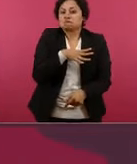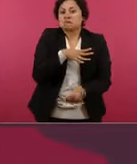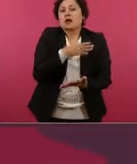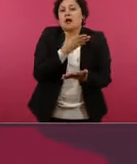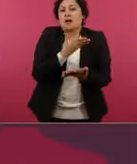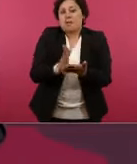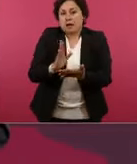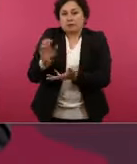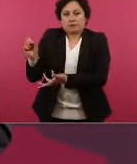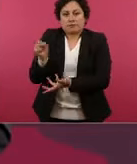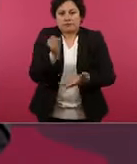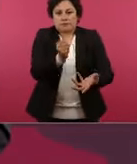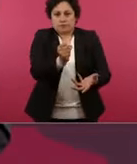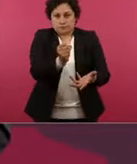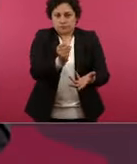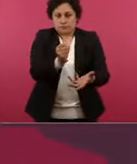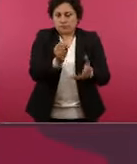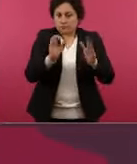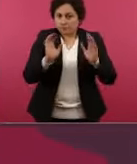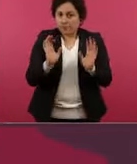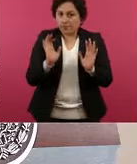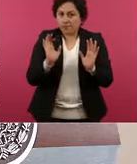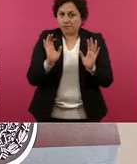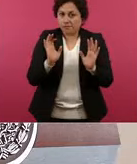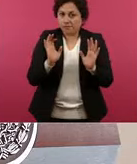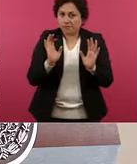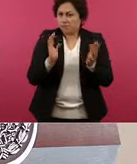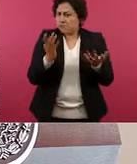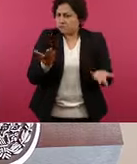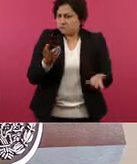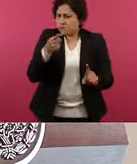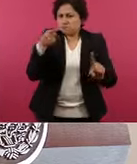del presupuesto. Sí. Y es para